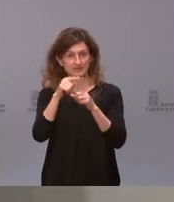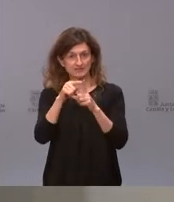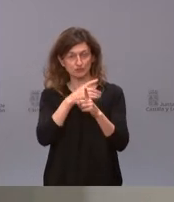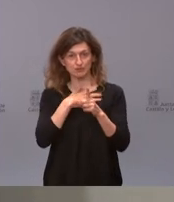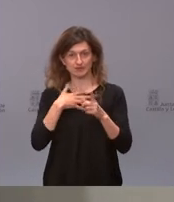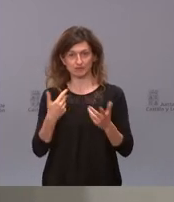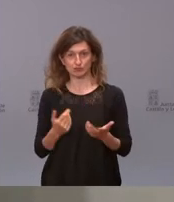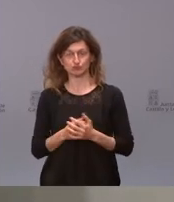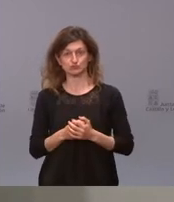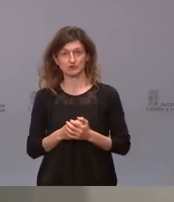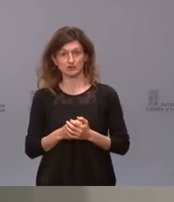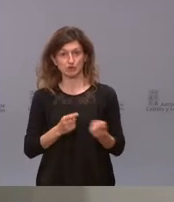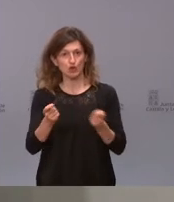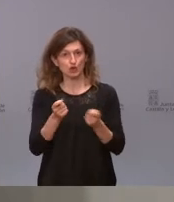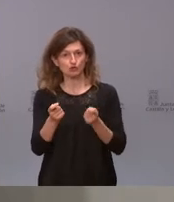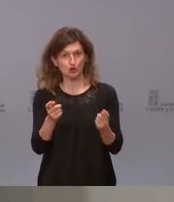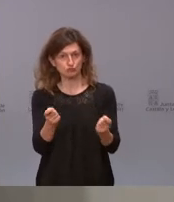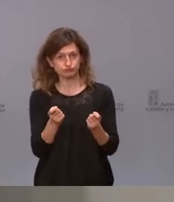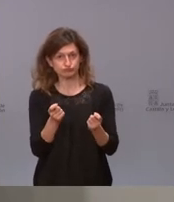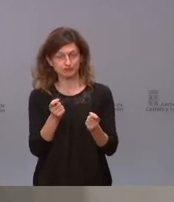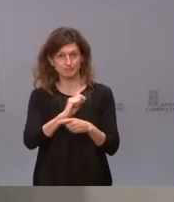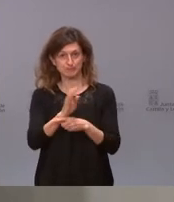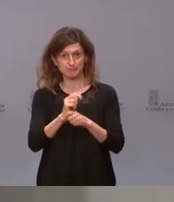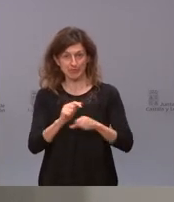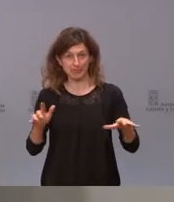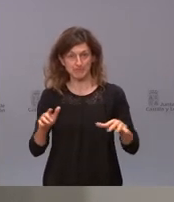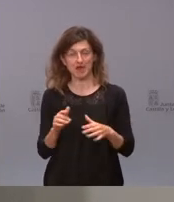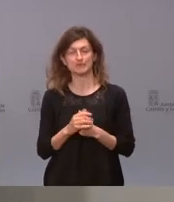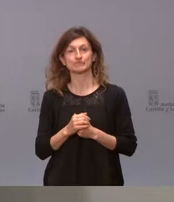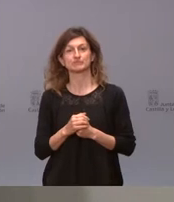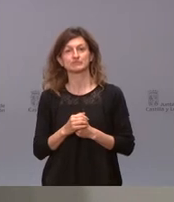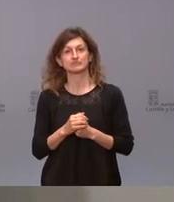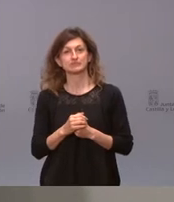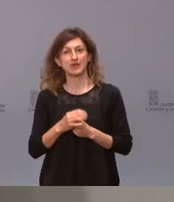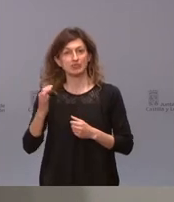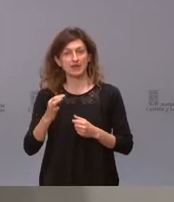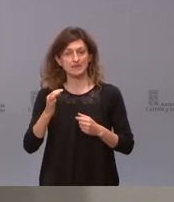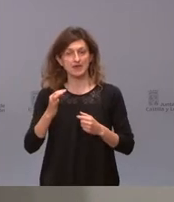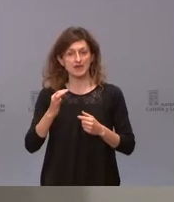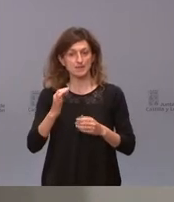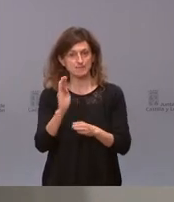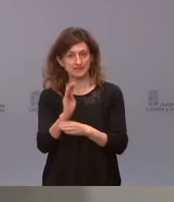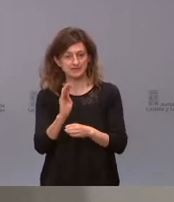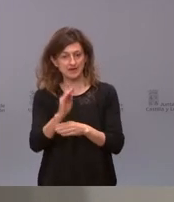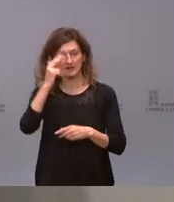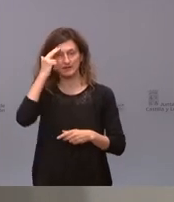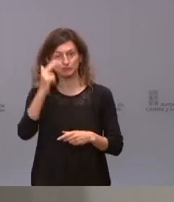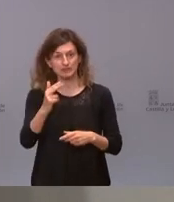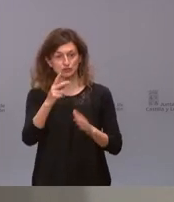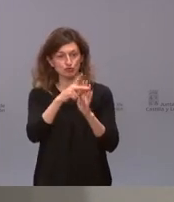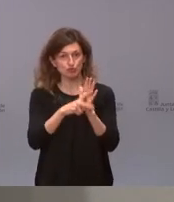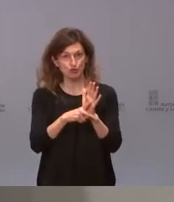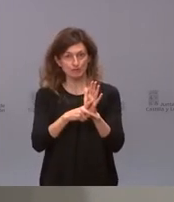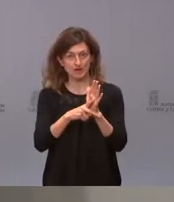queremos de tener el control de esta pandemia pero tenemos que seguir manteniendo el respeto de las medidas de